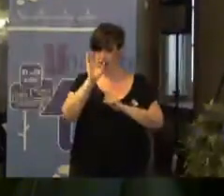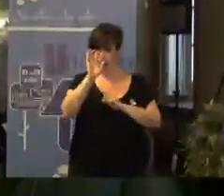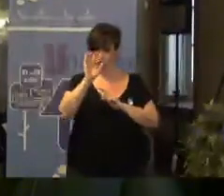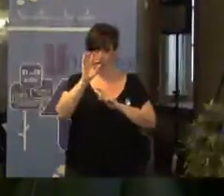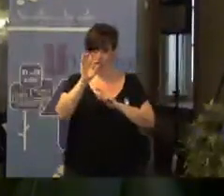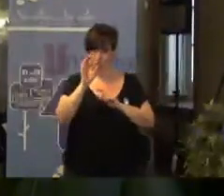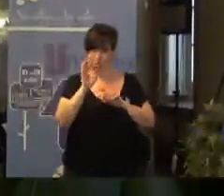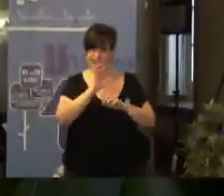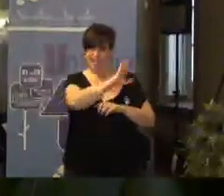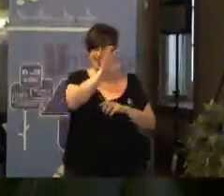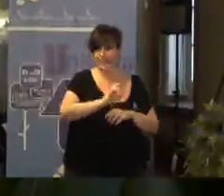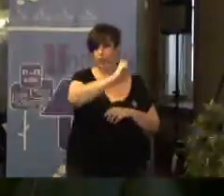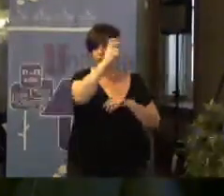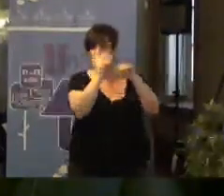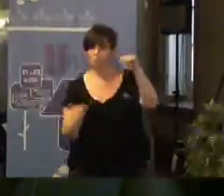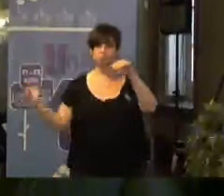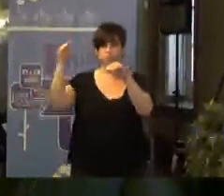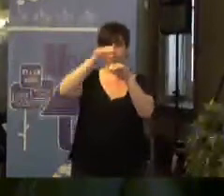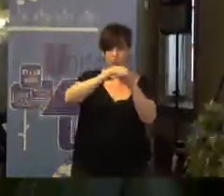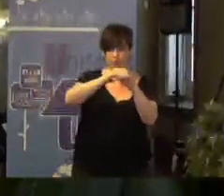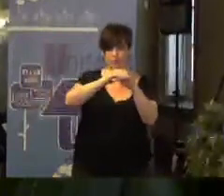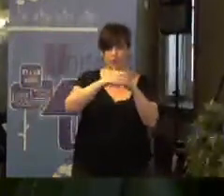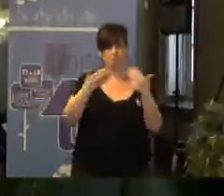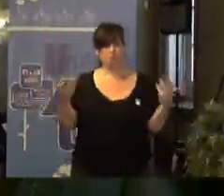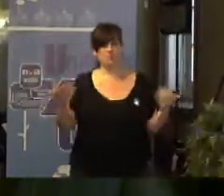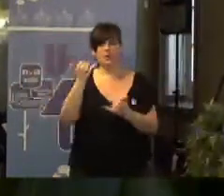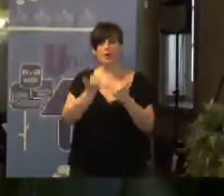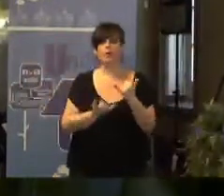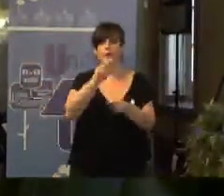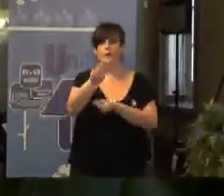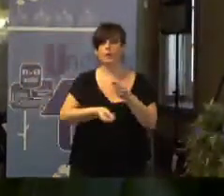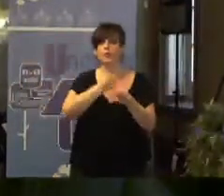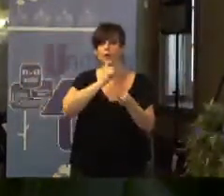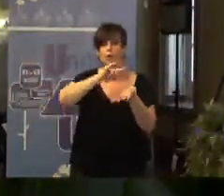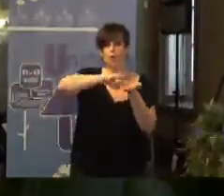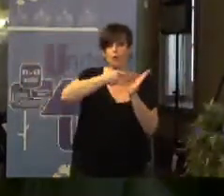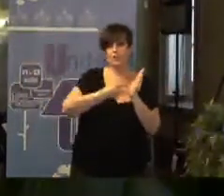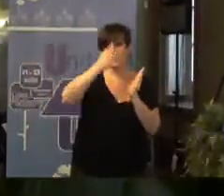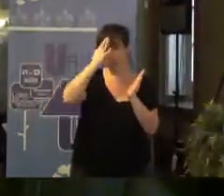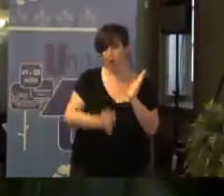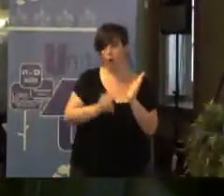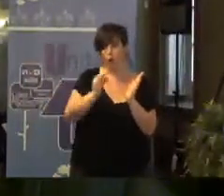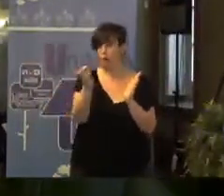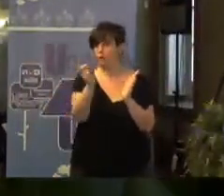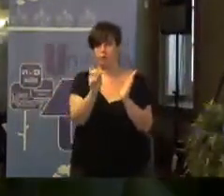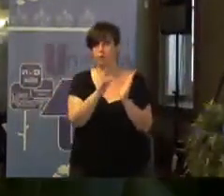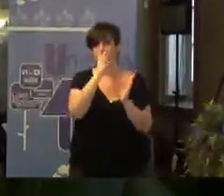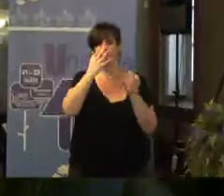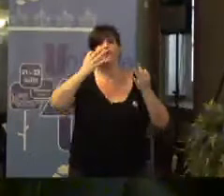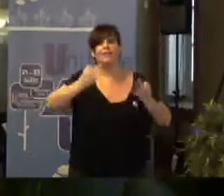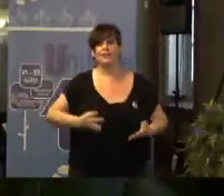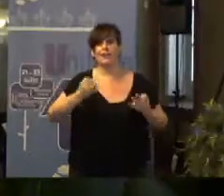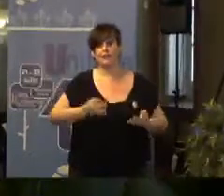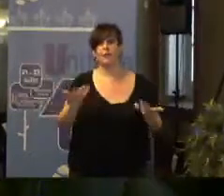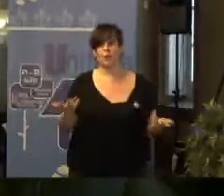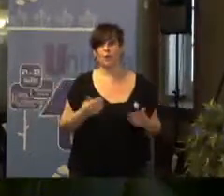demais, subxugándoas, por lo tanto, tampouco se fixo mediante o método que sería coherente cando é unha realidade plurinacional nun ámbito estatal, que